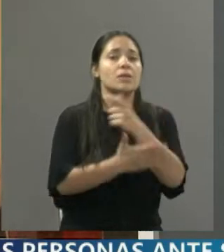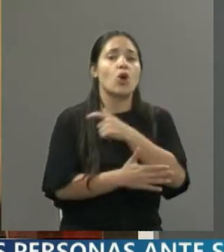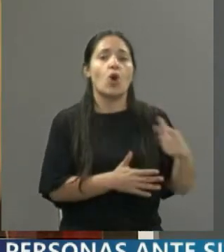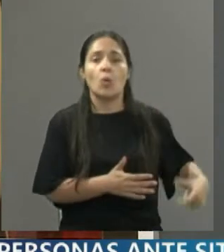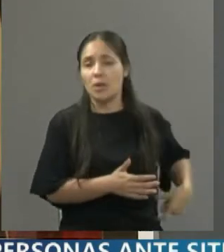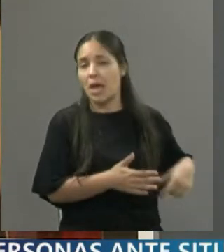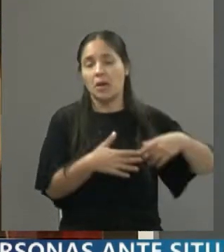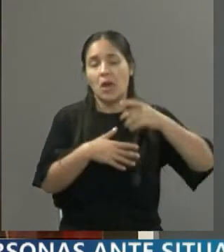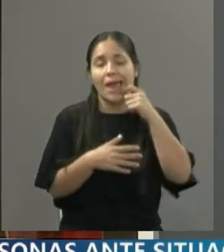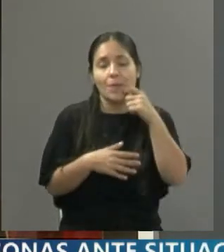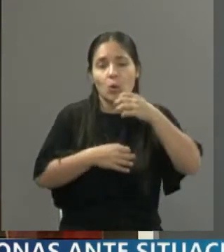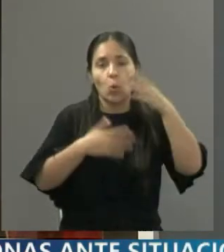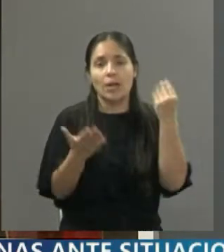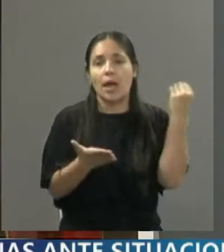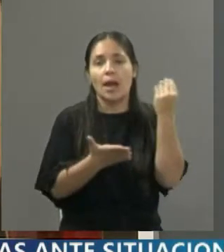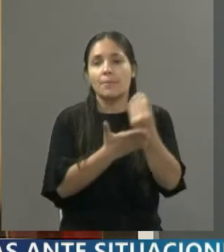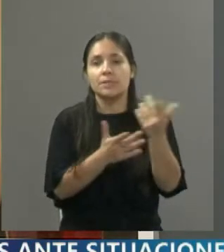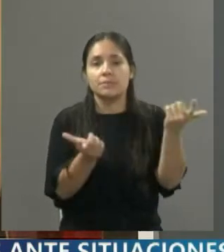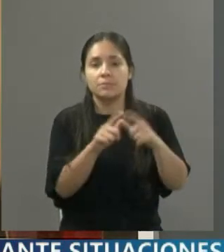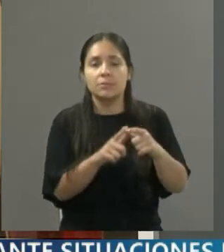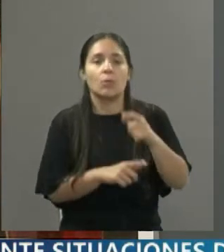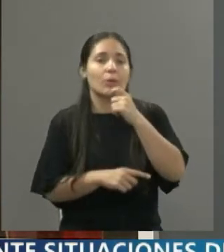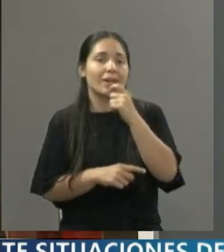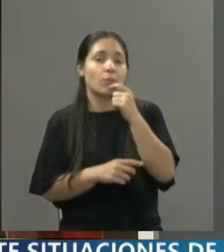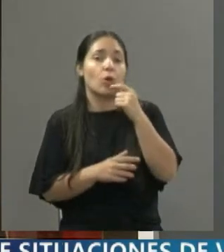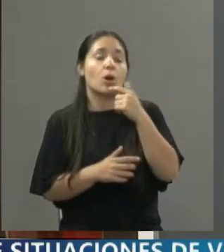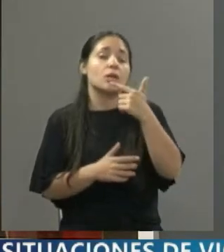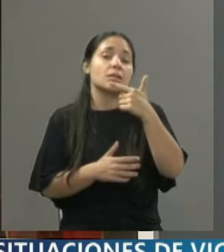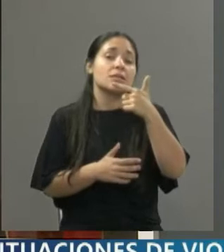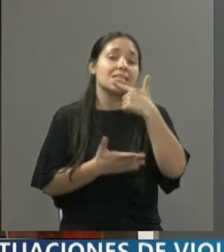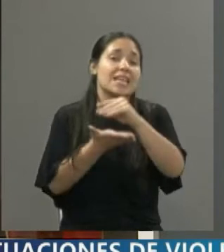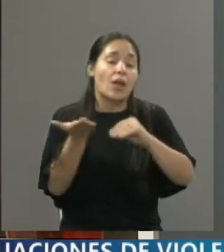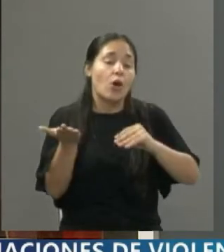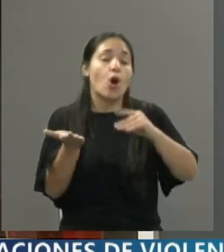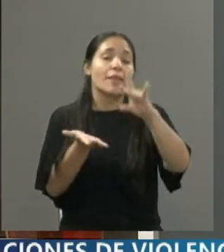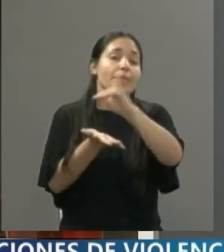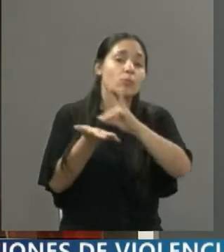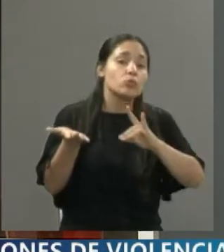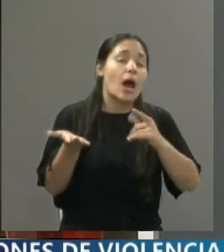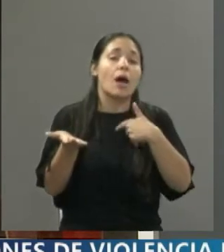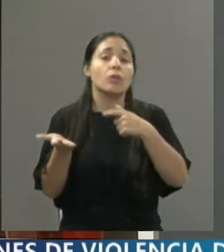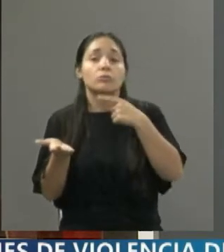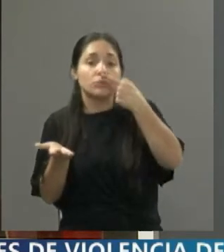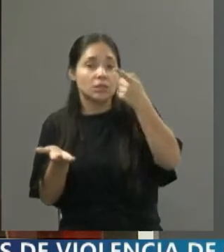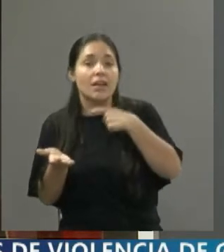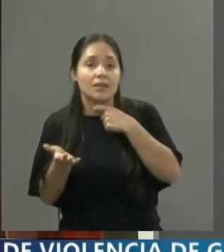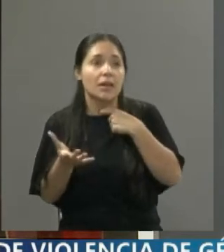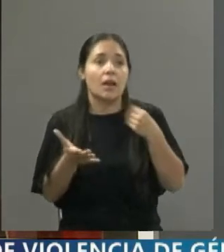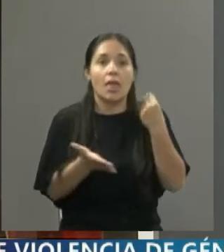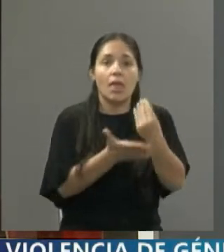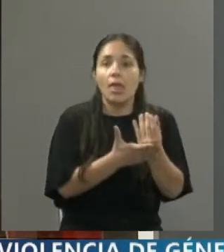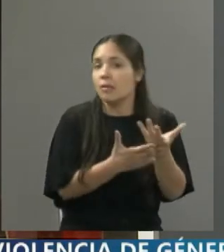de esta presentación o algún legislador que va y de pronto se interesa por estos temas? ¿Ustedes los invitan? ¿Cómo es la modalidad de la presentación?